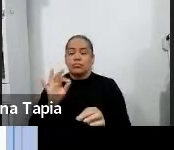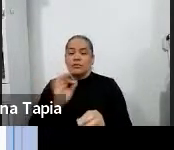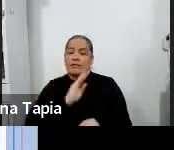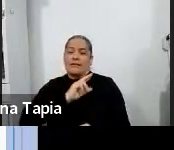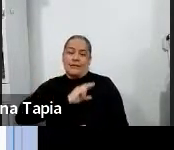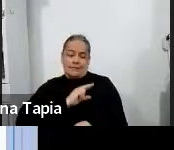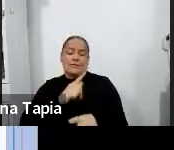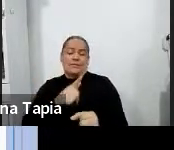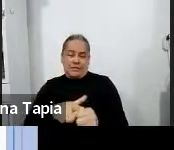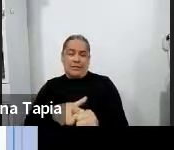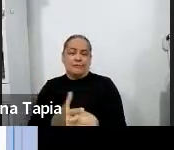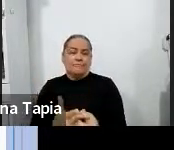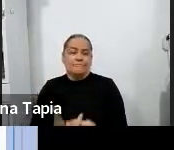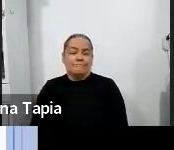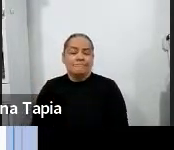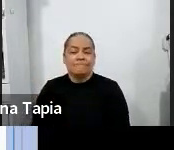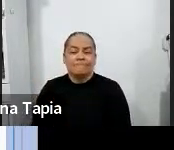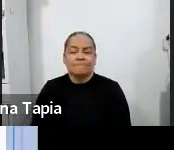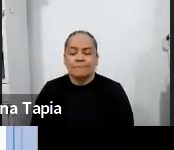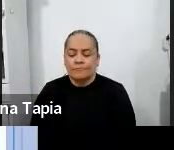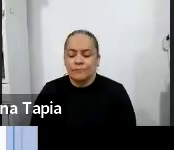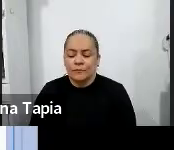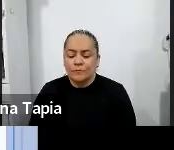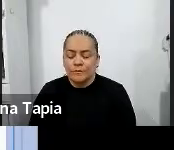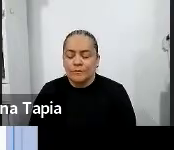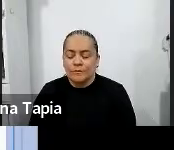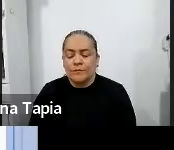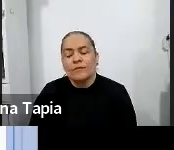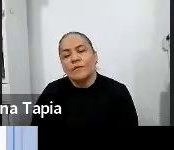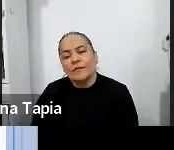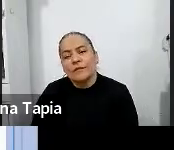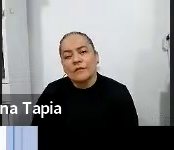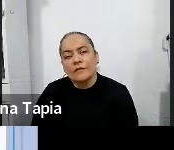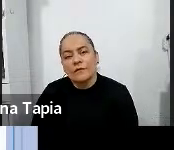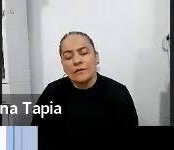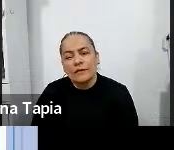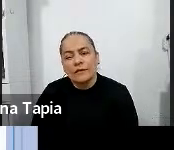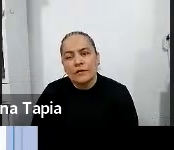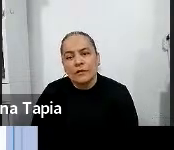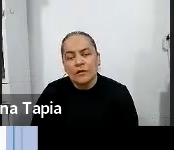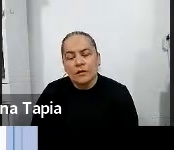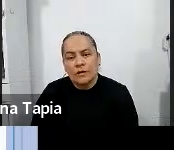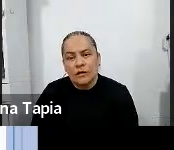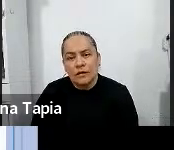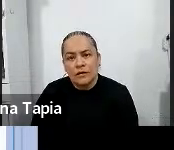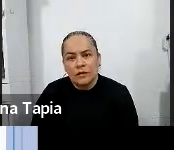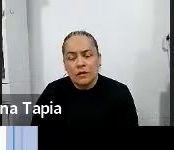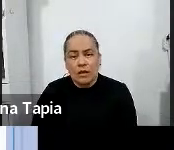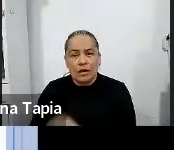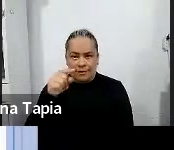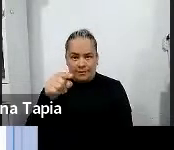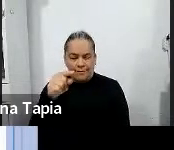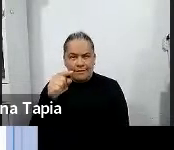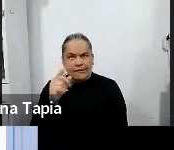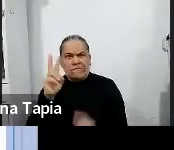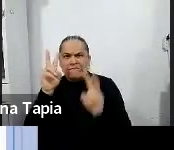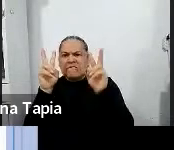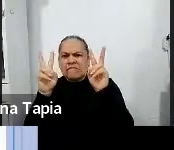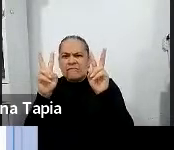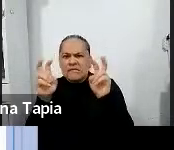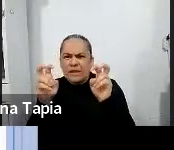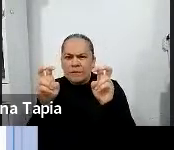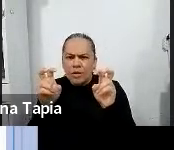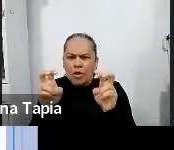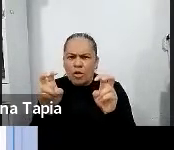Les comentaba, ¿no?, que hay un término que se está utilizando mucho, que es el prosocial.